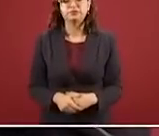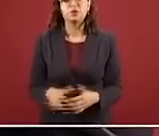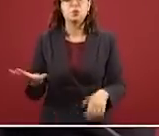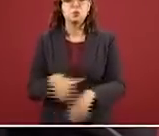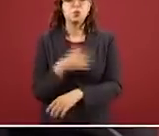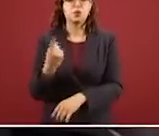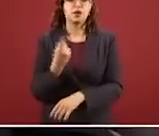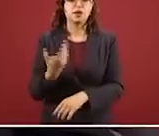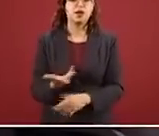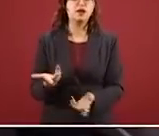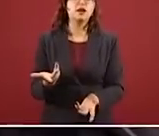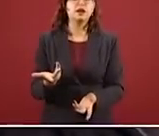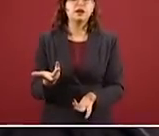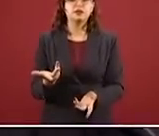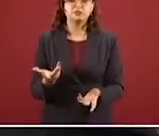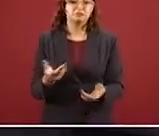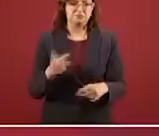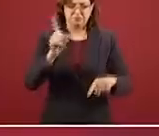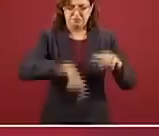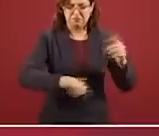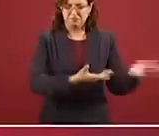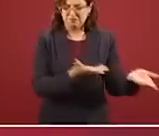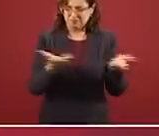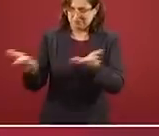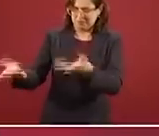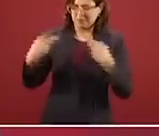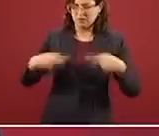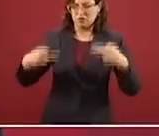concentrada, se recupera el petróleo,